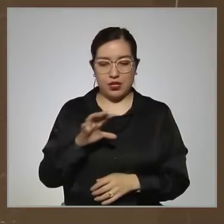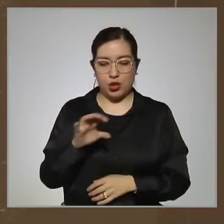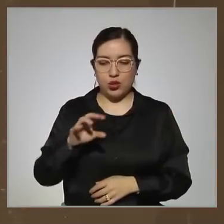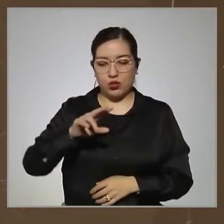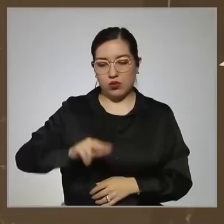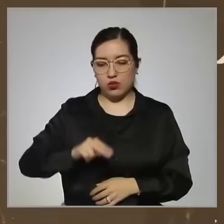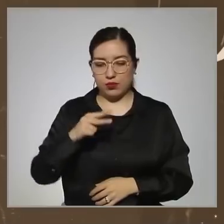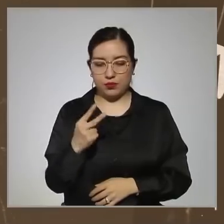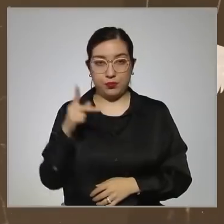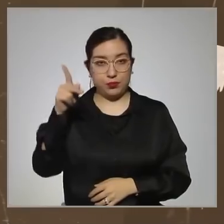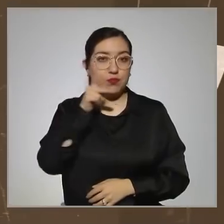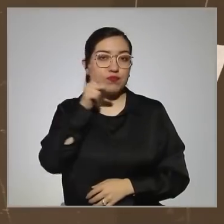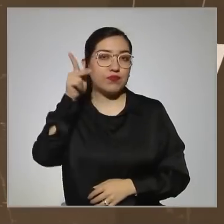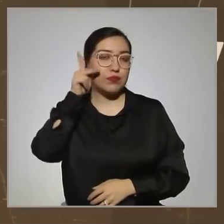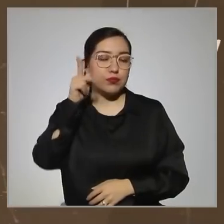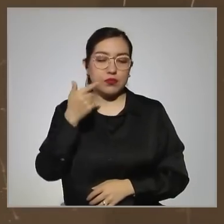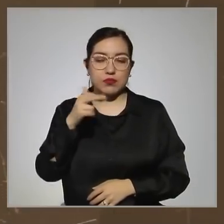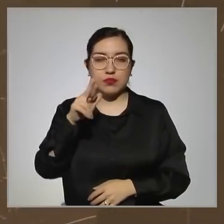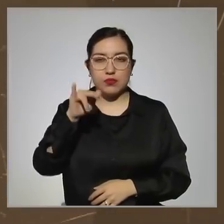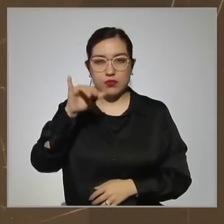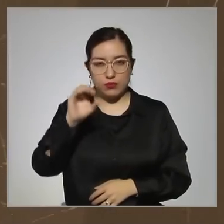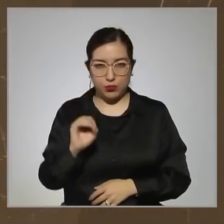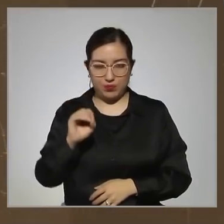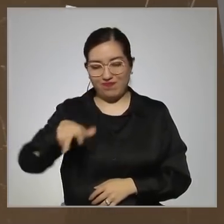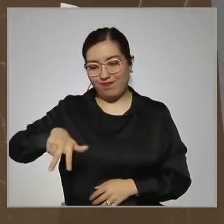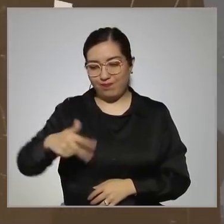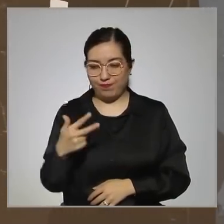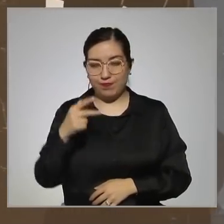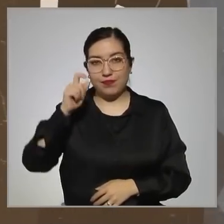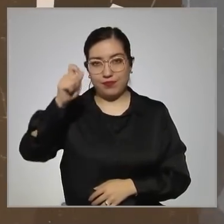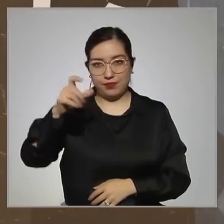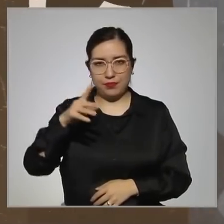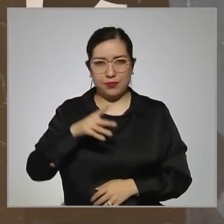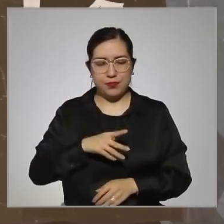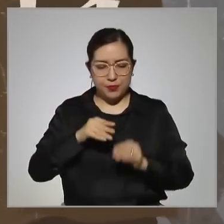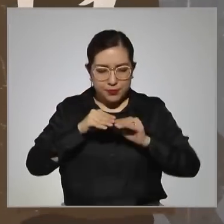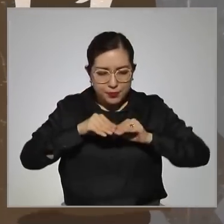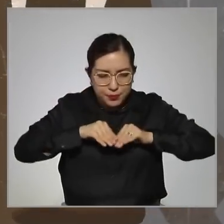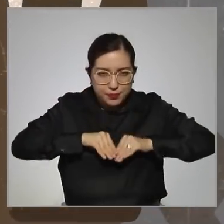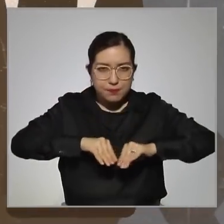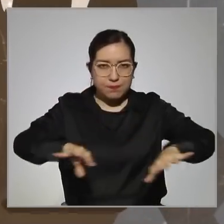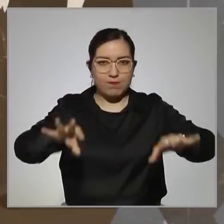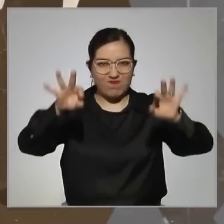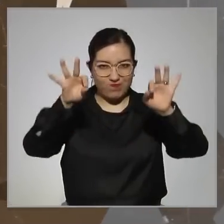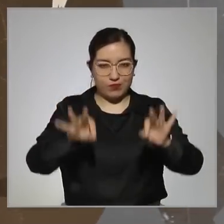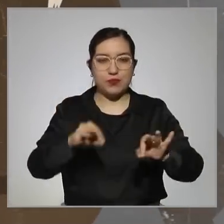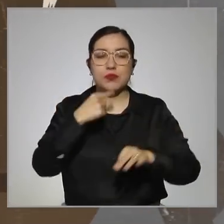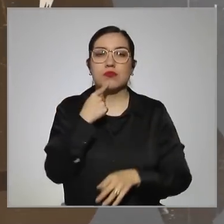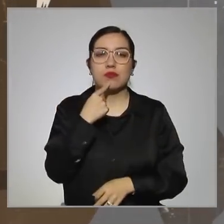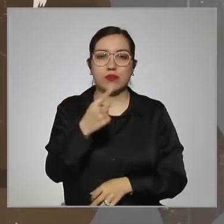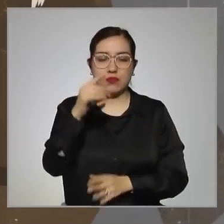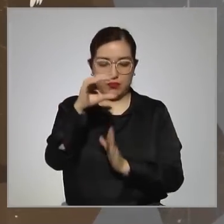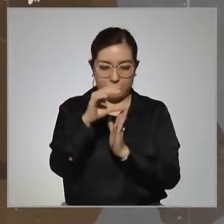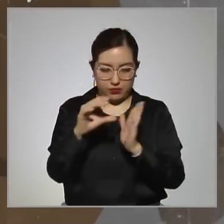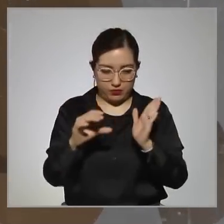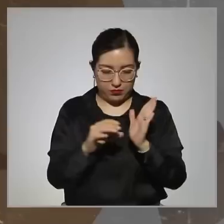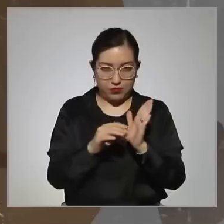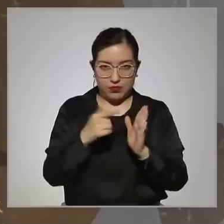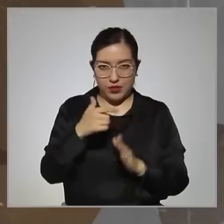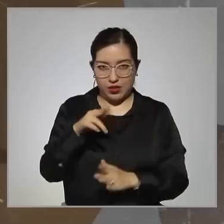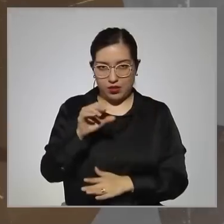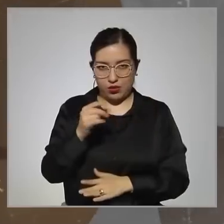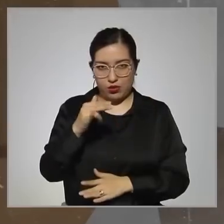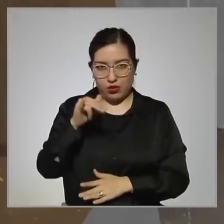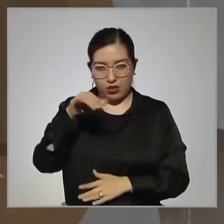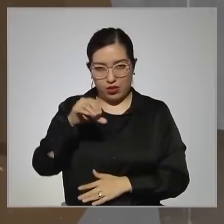1582, el Papa Gregorio XIII introdujo mediante un decreto oficial el calendario